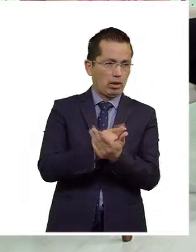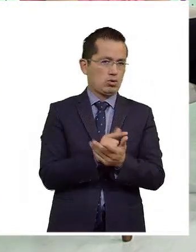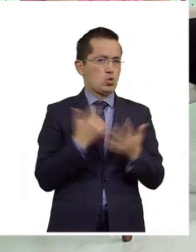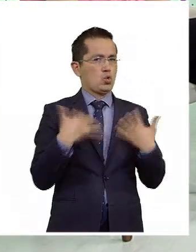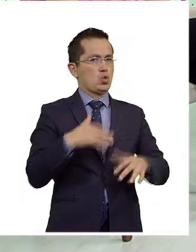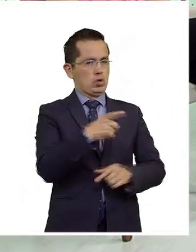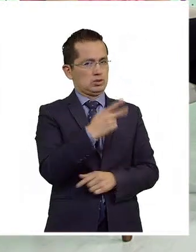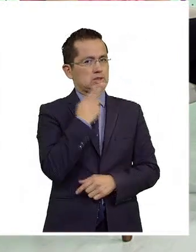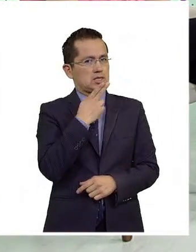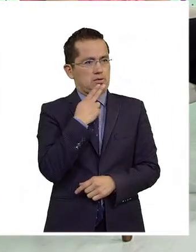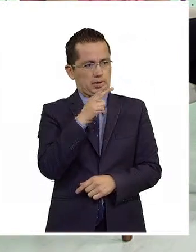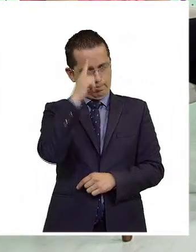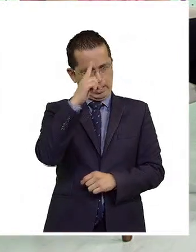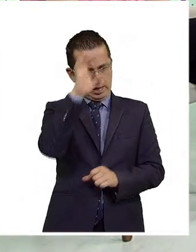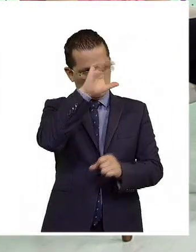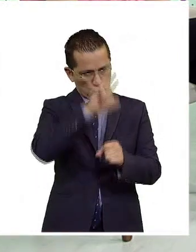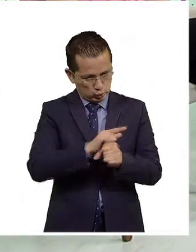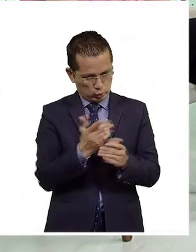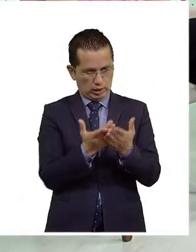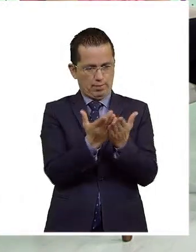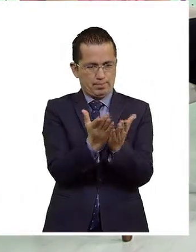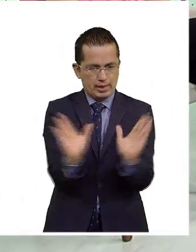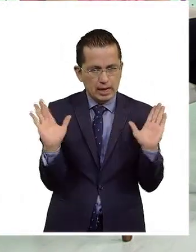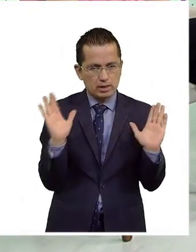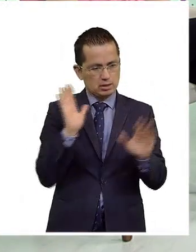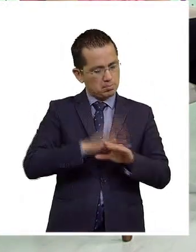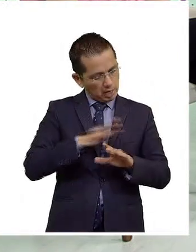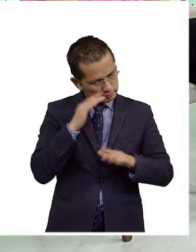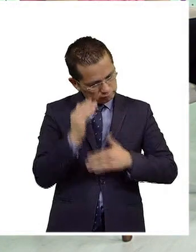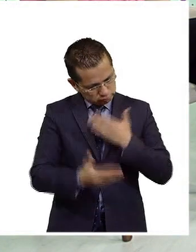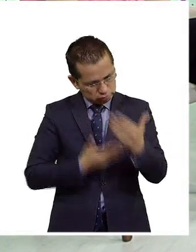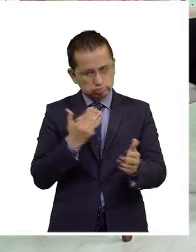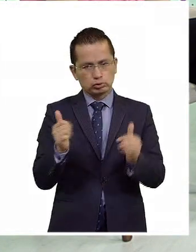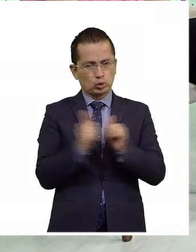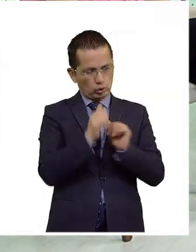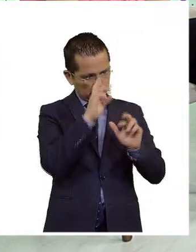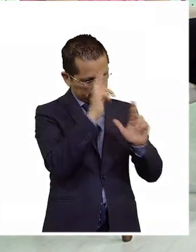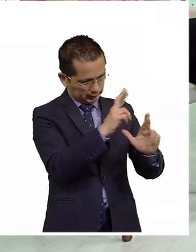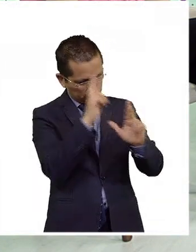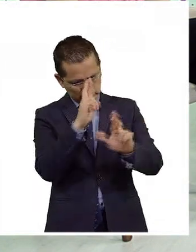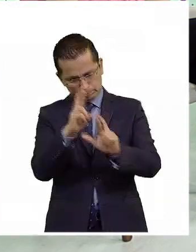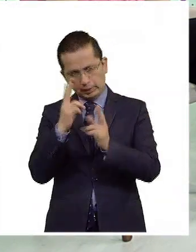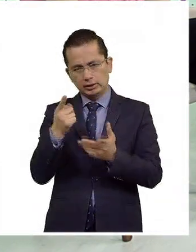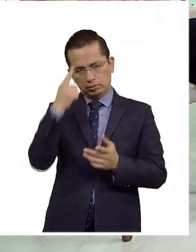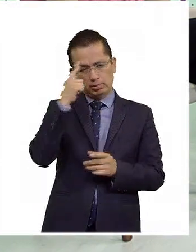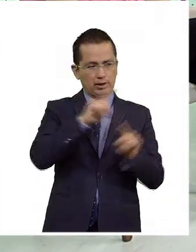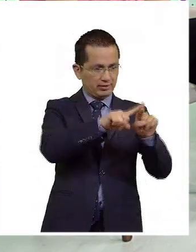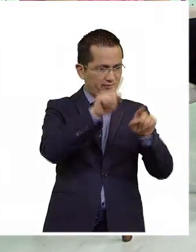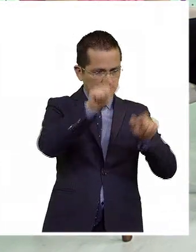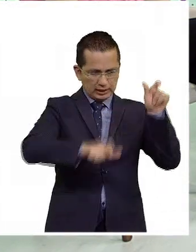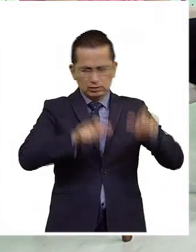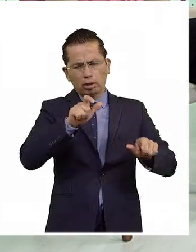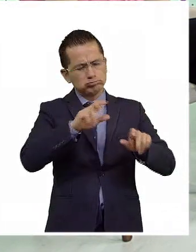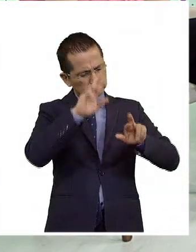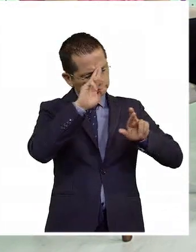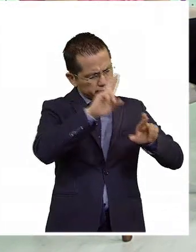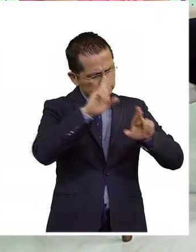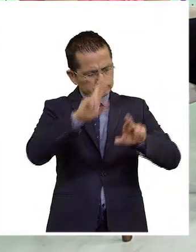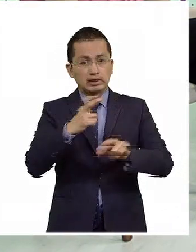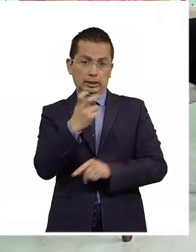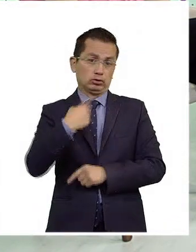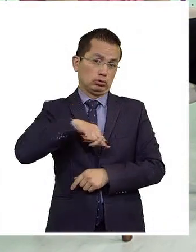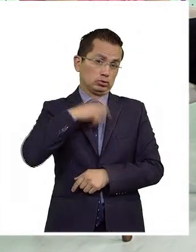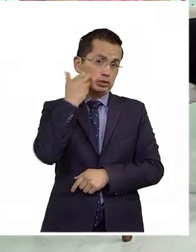culturalmente y nos vuelve una sociedad mucho más avanzada y respetuosa, tolerante con las diferencias, y es a lo que aspiramos que siga siendo la Ciudad de